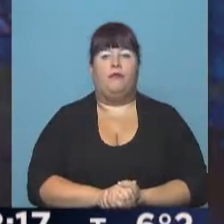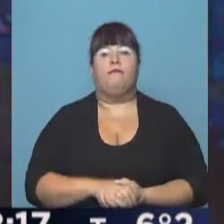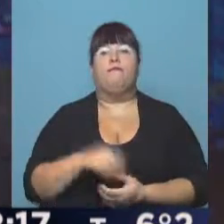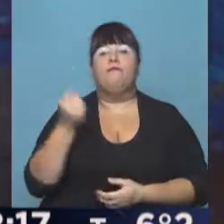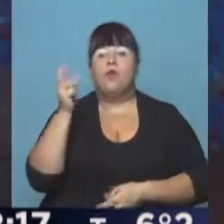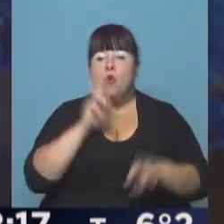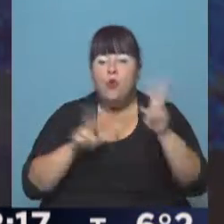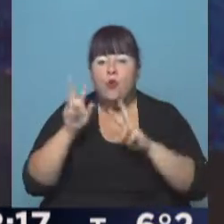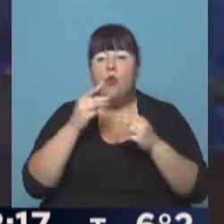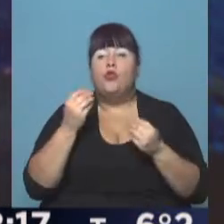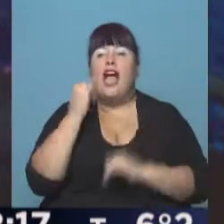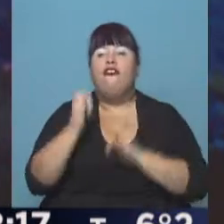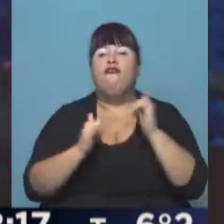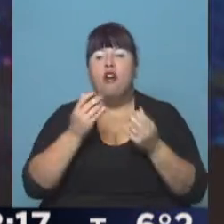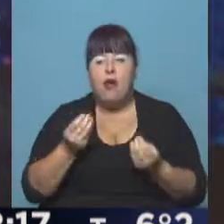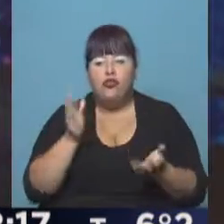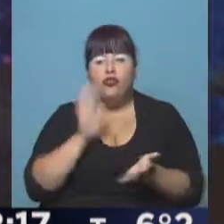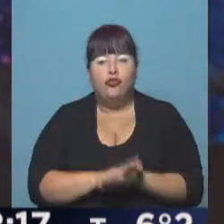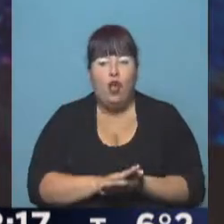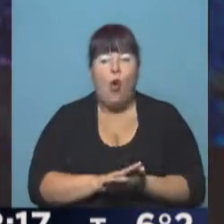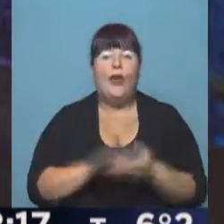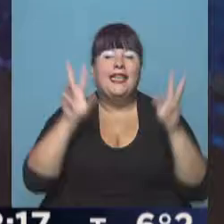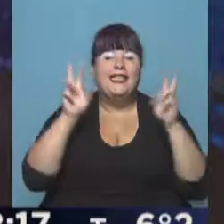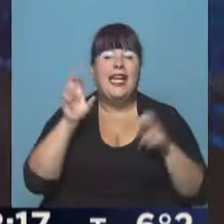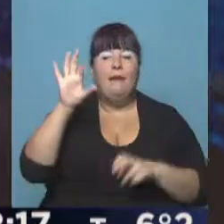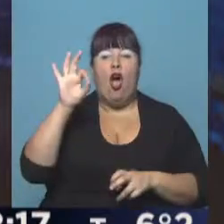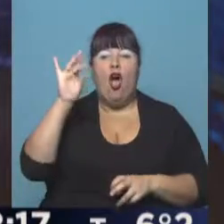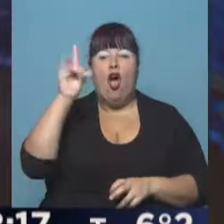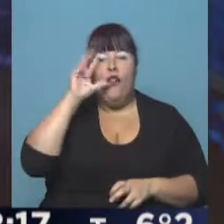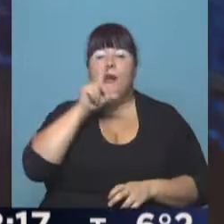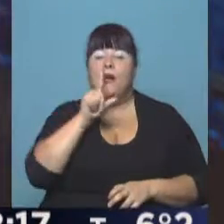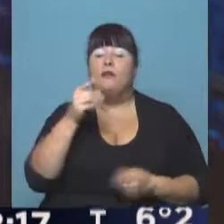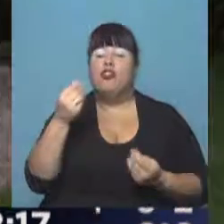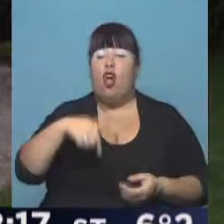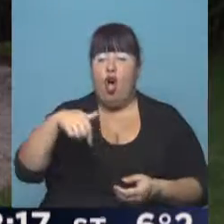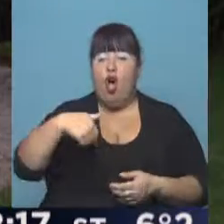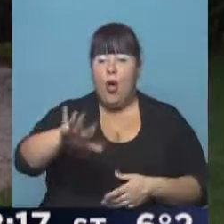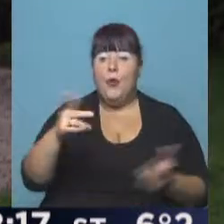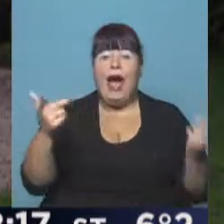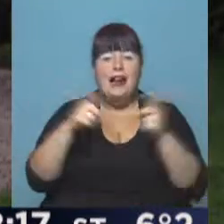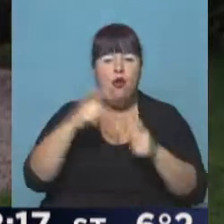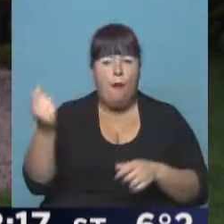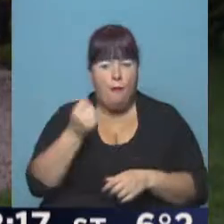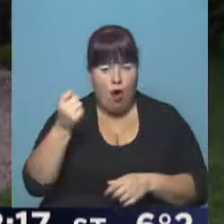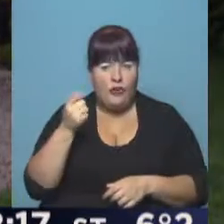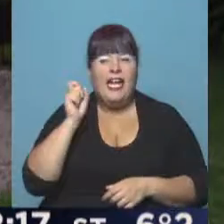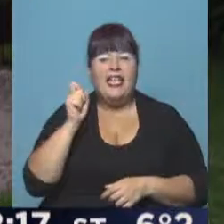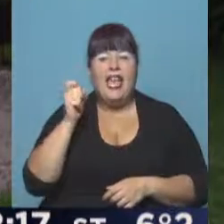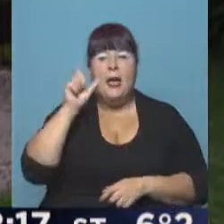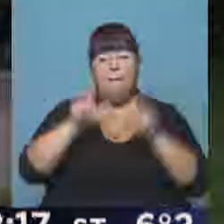Están buscando obtener datos acerca del caso Odebrecht. Por eso en el día de hoy va a haber una reunión muy importante por parte